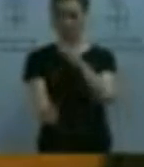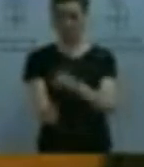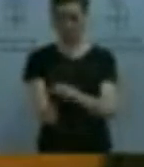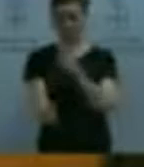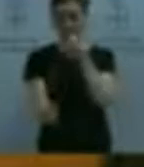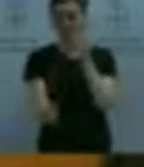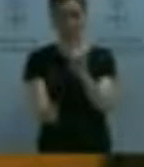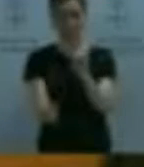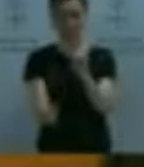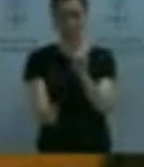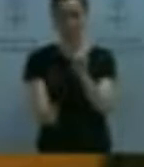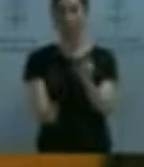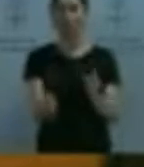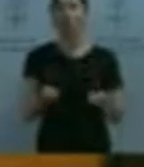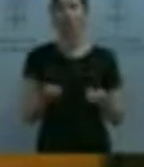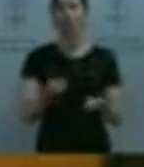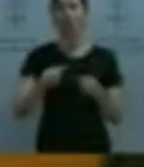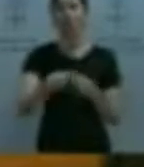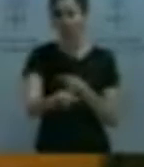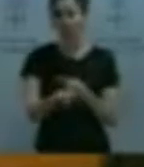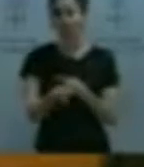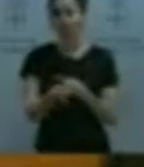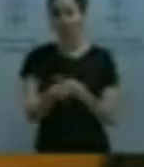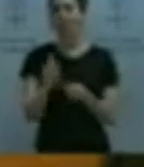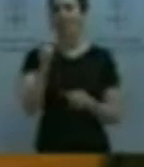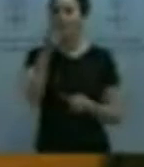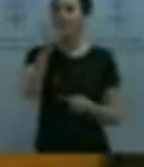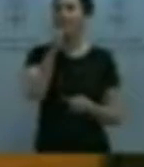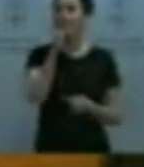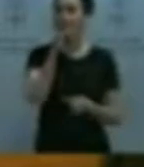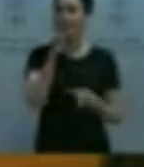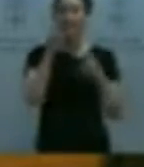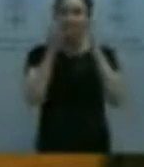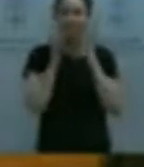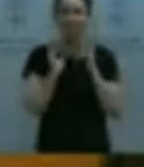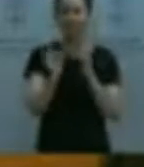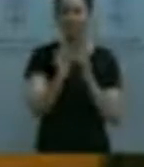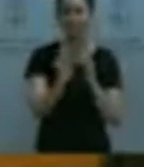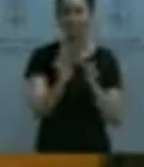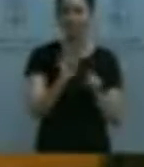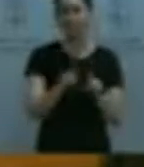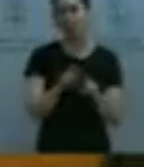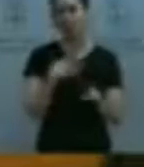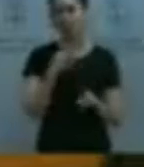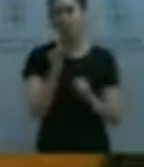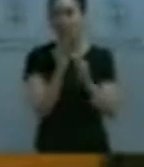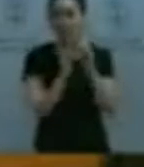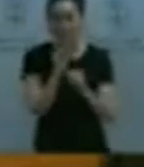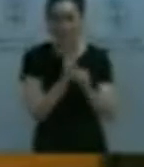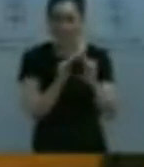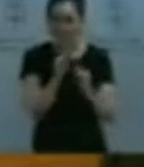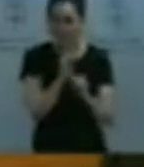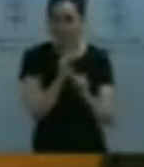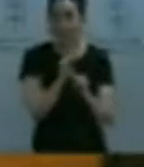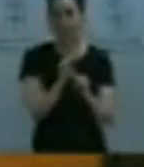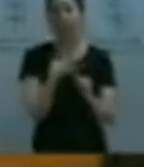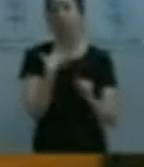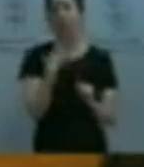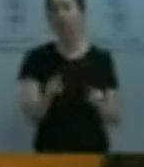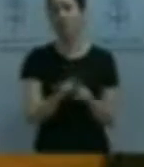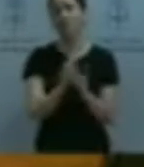no son tales y están inflados. Es decir, todo este baile de partidas y de cifras es lo que reflejan. Y, claro, llama